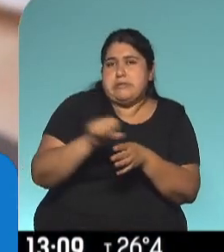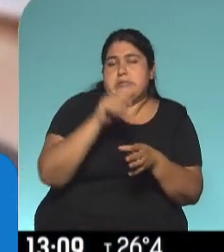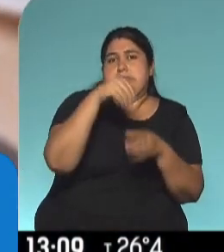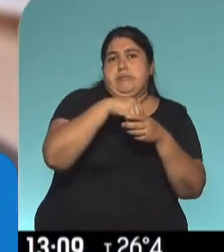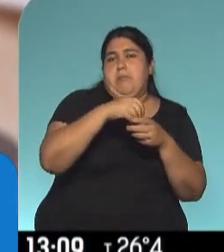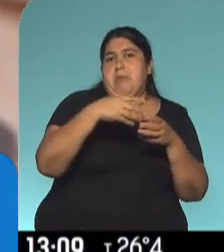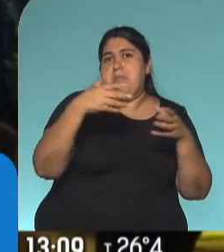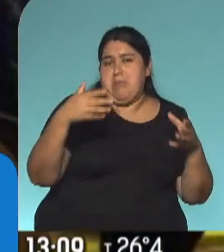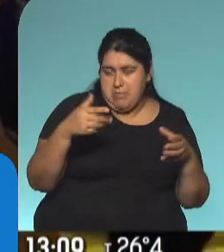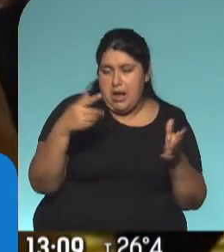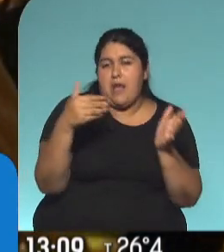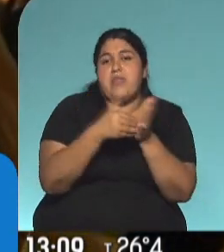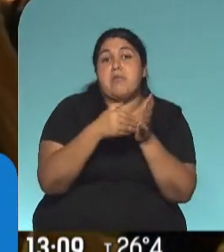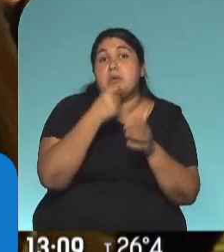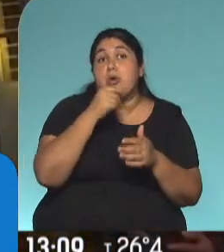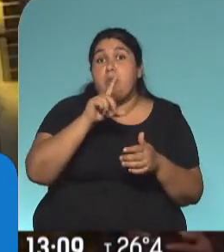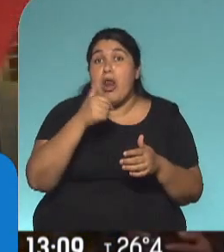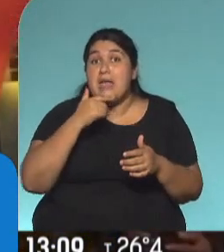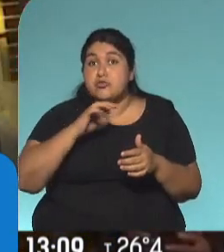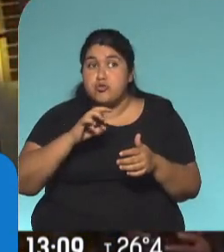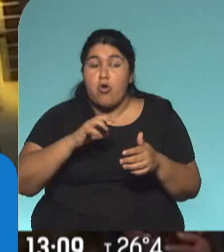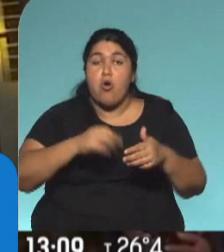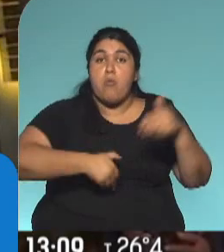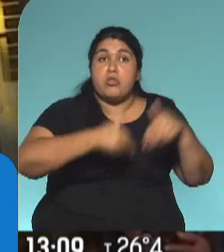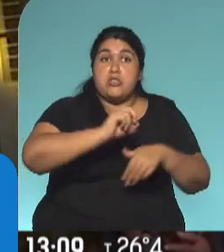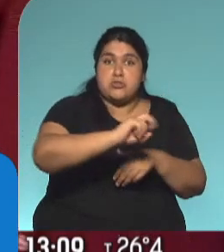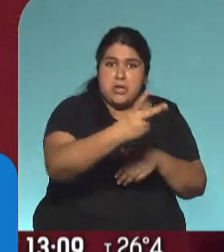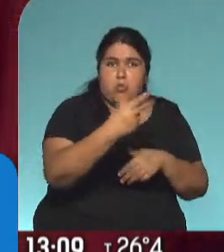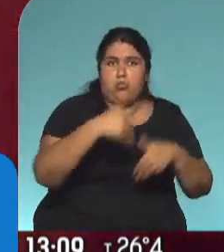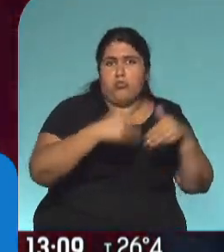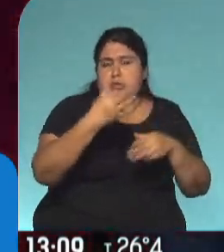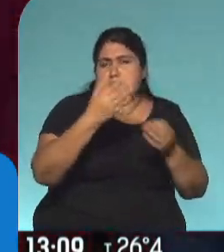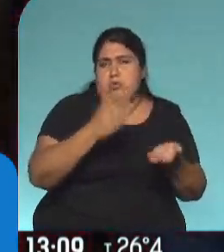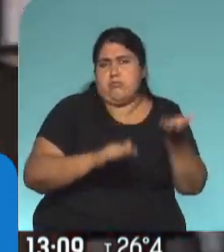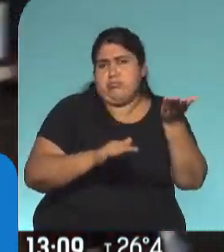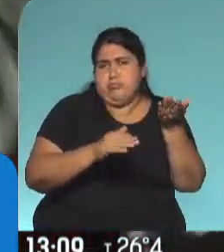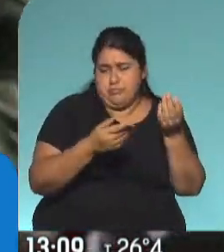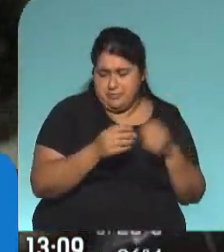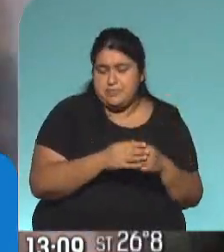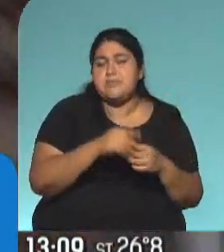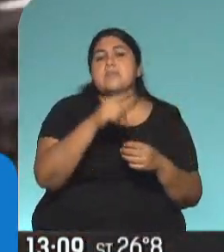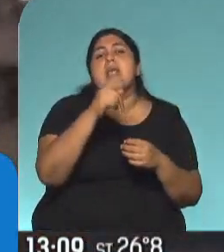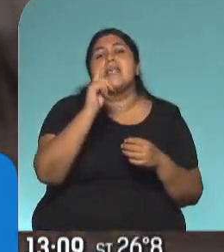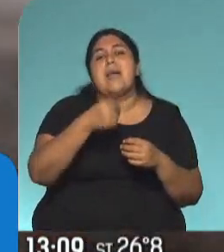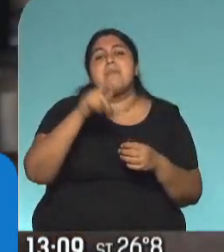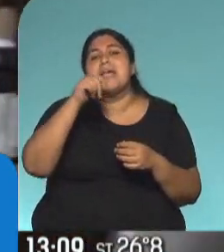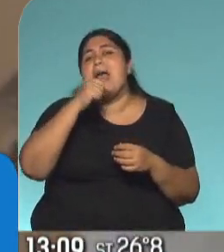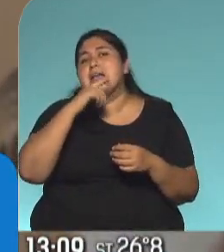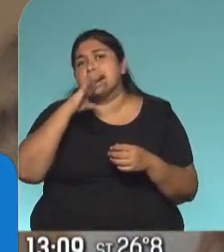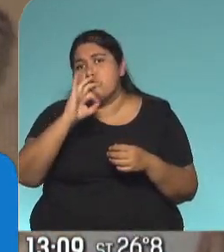en el caso de que lo haga con Guillermo Lasso, que le gane a este candidato. El mismo desafío tendrá también Guillermo Lasso